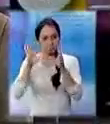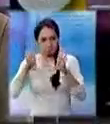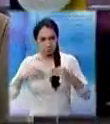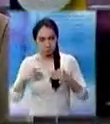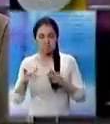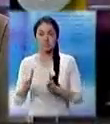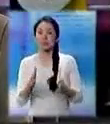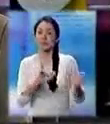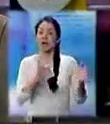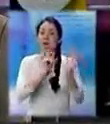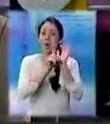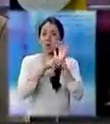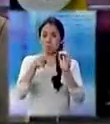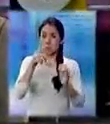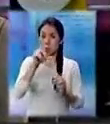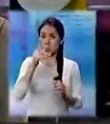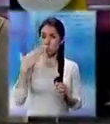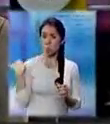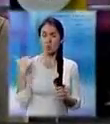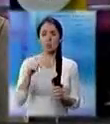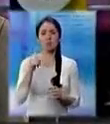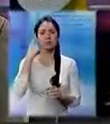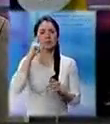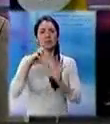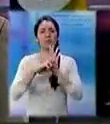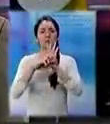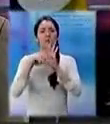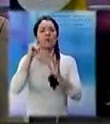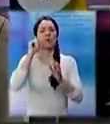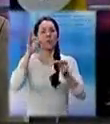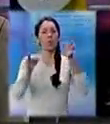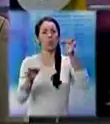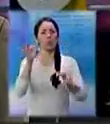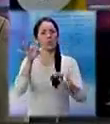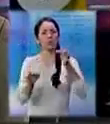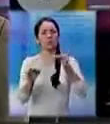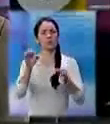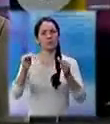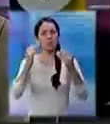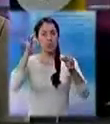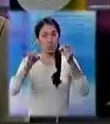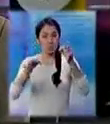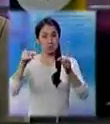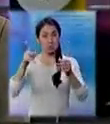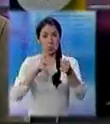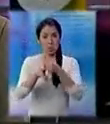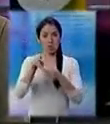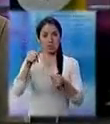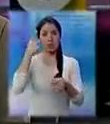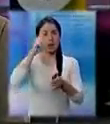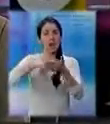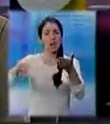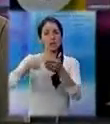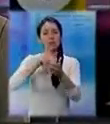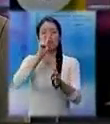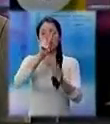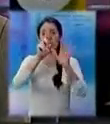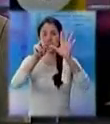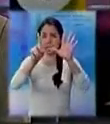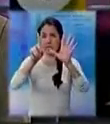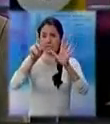En horas de la madrugada de este lunes, la postuladora de la Corte Suprema de Justicia deberá finalizar la elección de 26 participantes